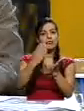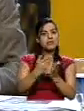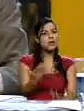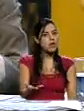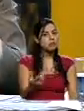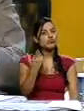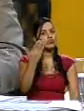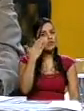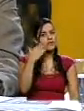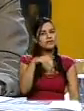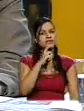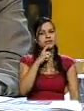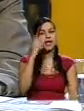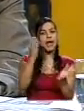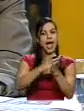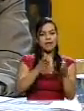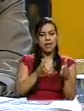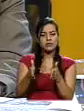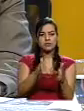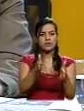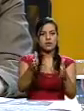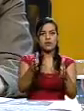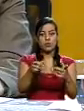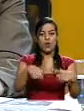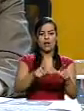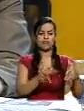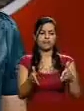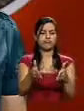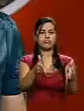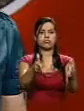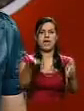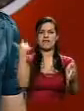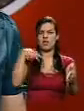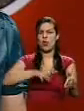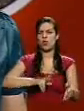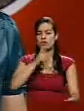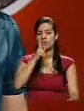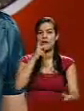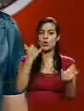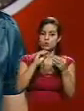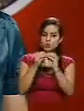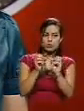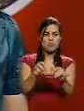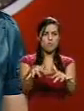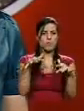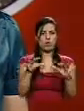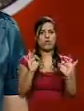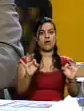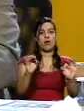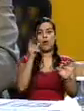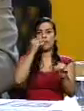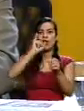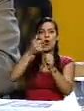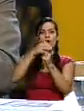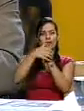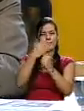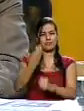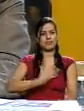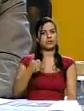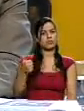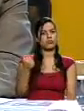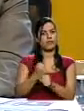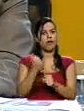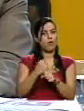que es rescatar el Boulevard de Katia. Y Jorge ha hecho un espacio importante. Y así, la